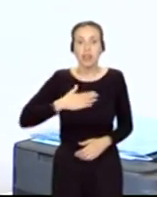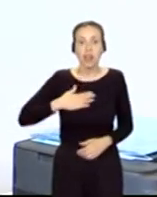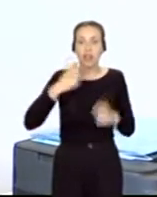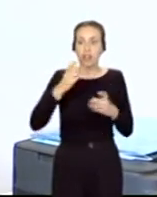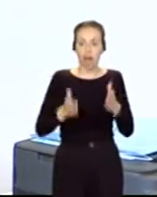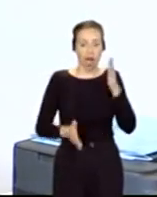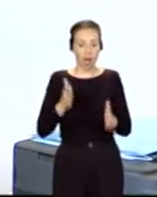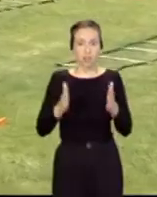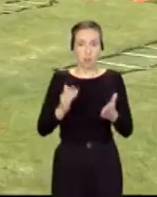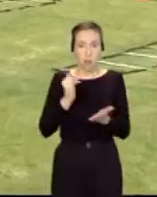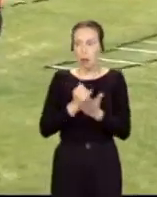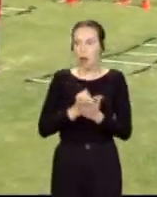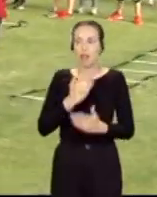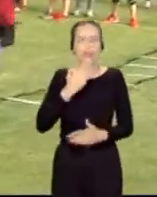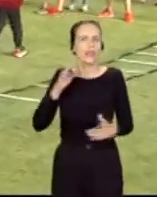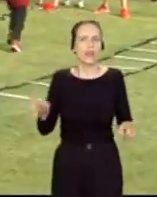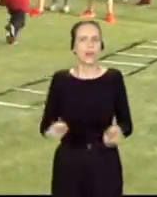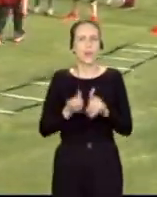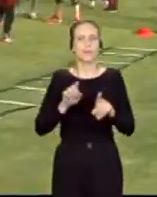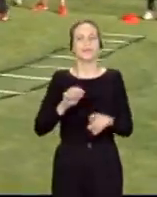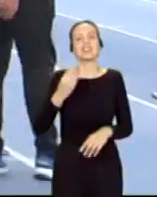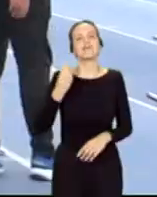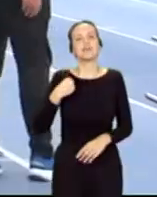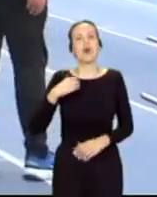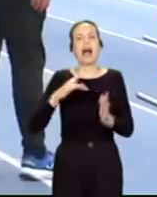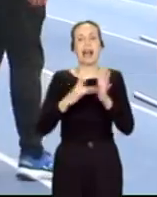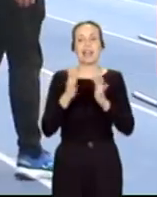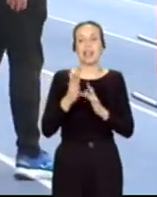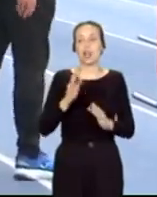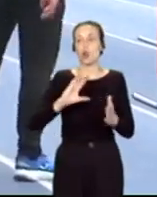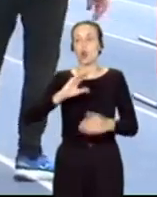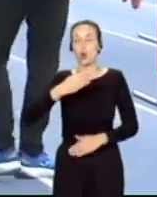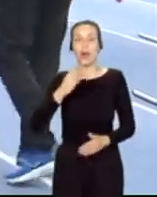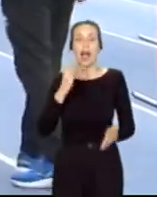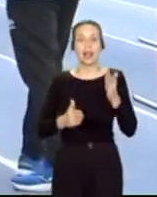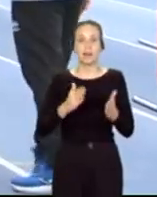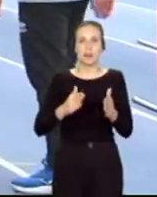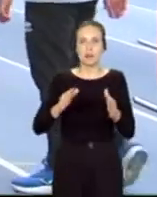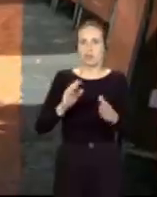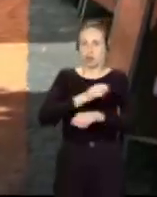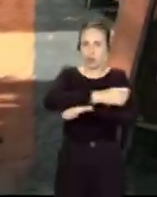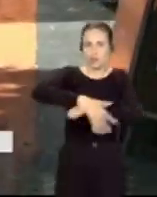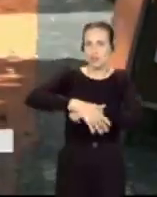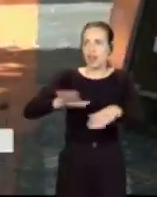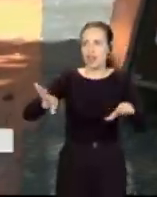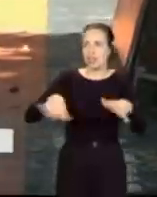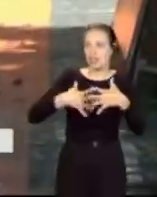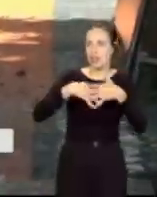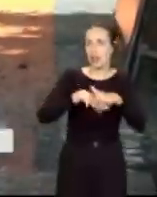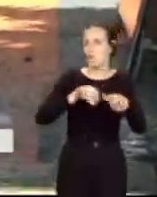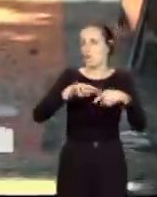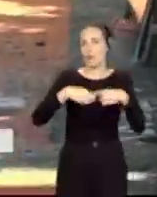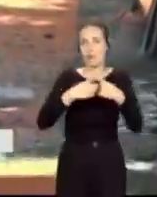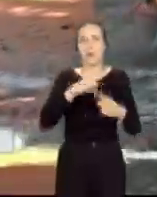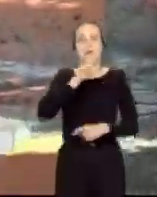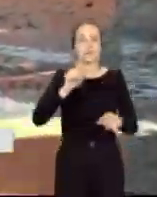atletismo, da igual la edad que tenga. Es el Aguere, un club de atletismo transversal e integrador y a la vez una gran familia. Los protagonistas canarios de la